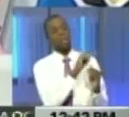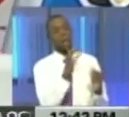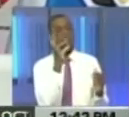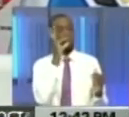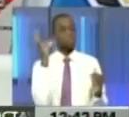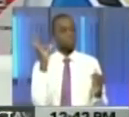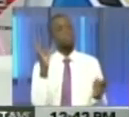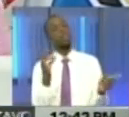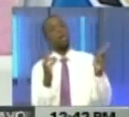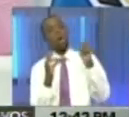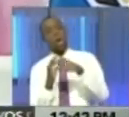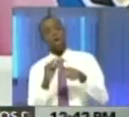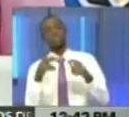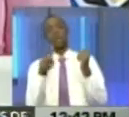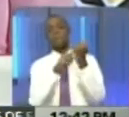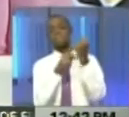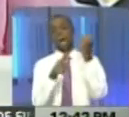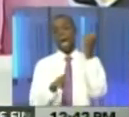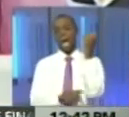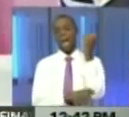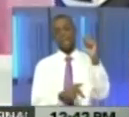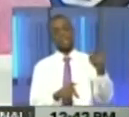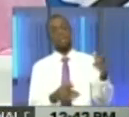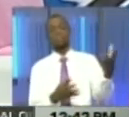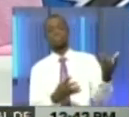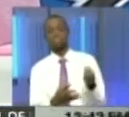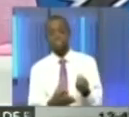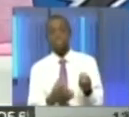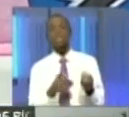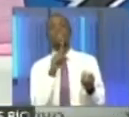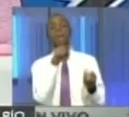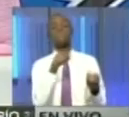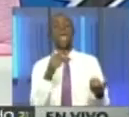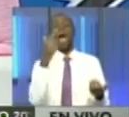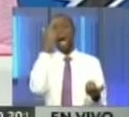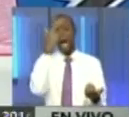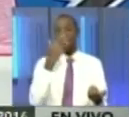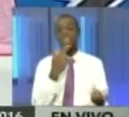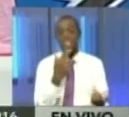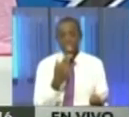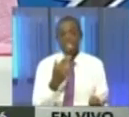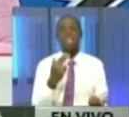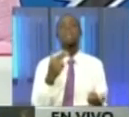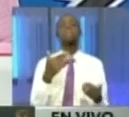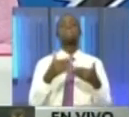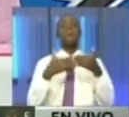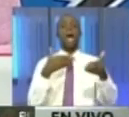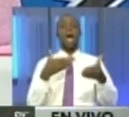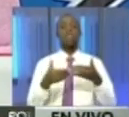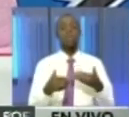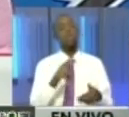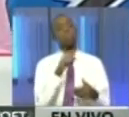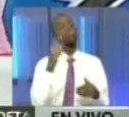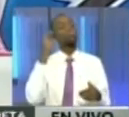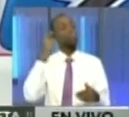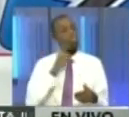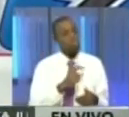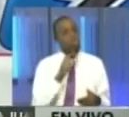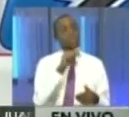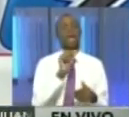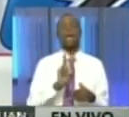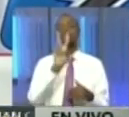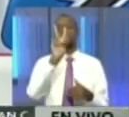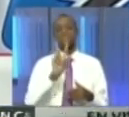Parque Las Acacias. Tenemos personas en la parroquia Antímano Sucre, el Valle San Juan, Consejo Comunal del